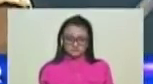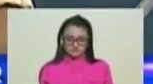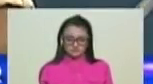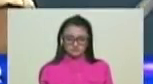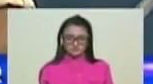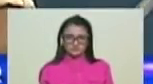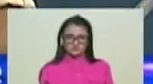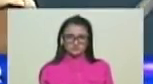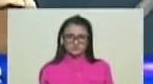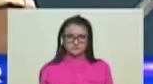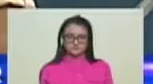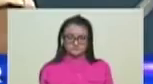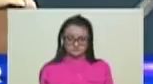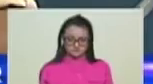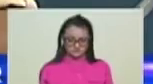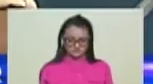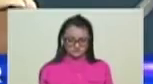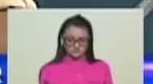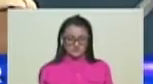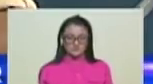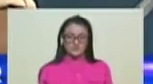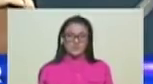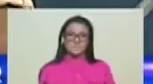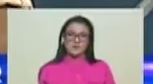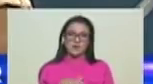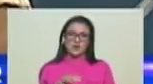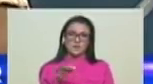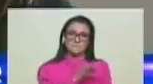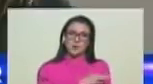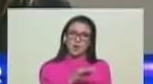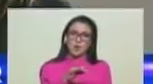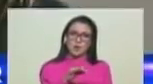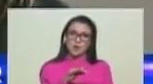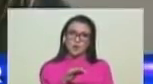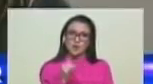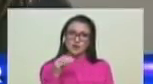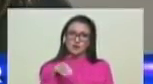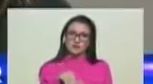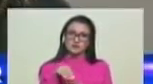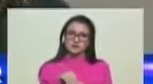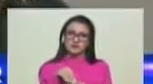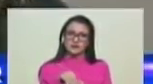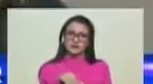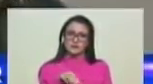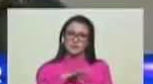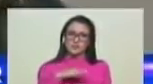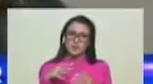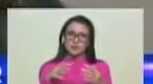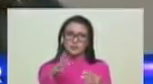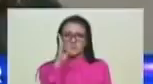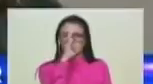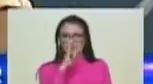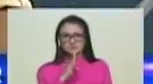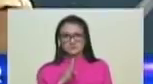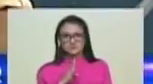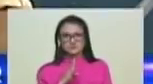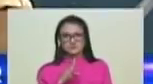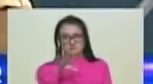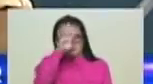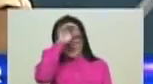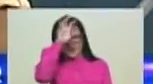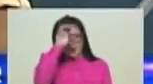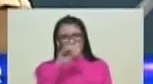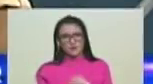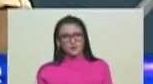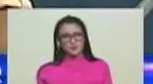¿Usted sabe dónde vienen la mayoría de los casos de paludismo que tenemos en Venezuela? De la migración interna proveniente de Brasil, de los mineros brasileños. Es decir,